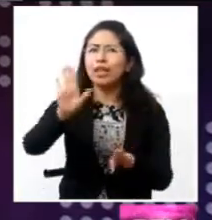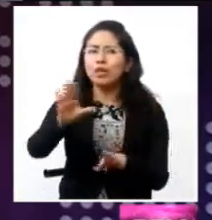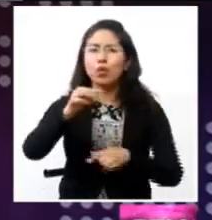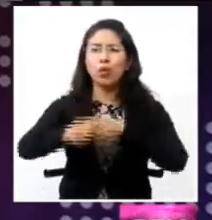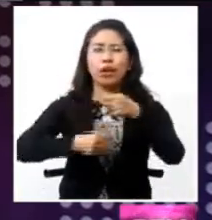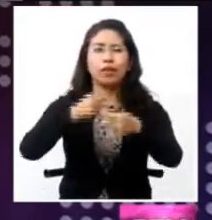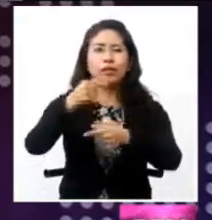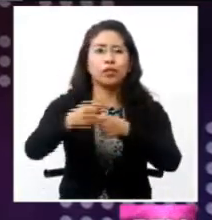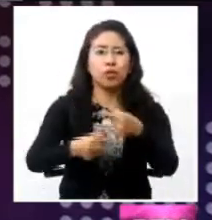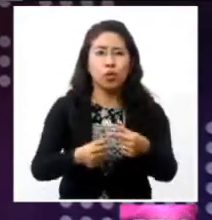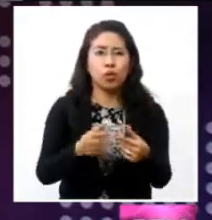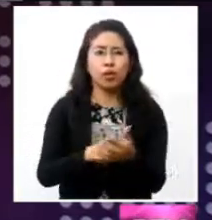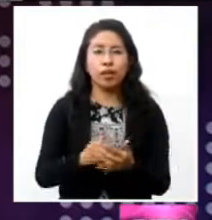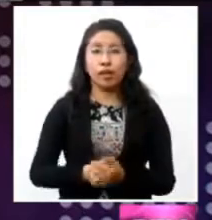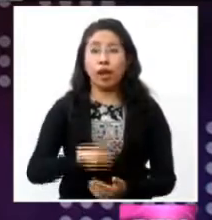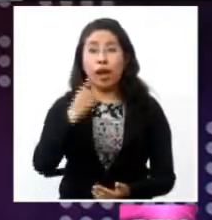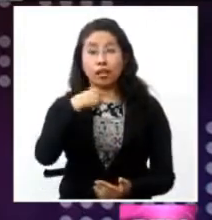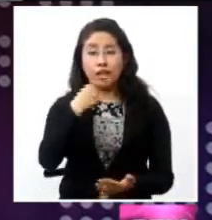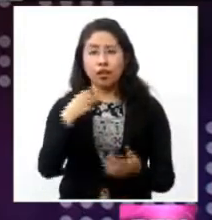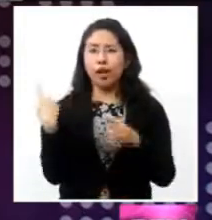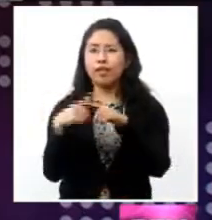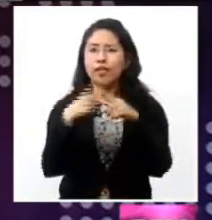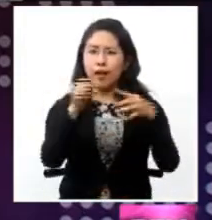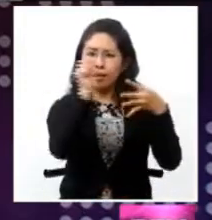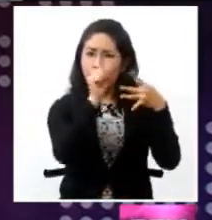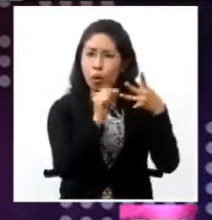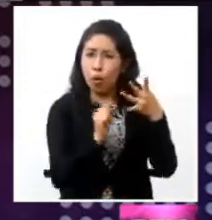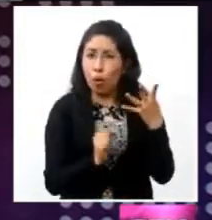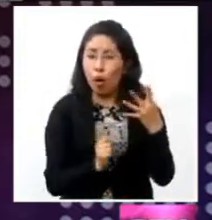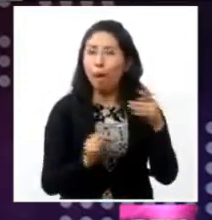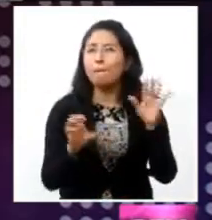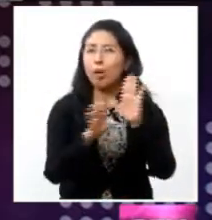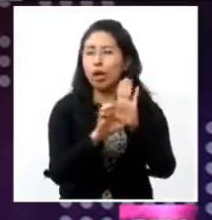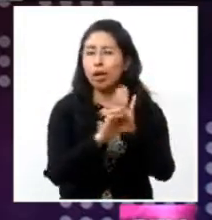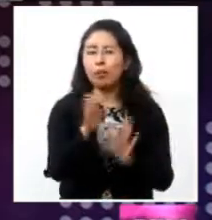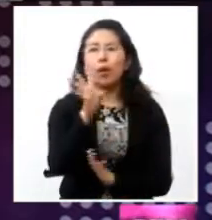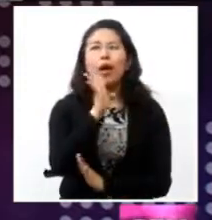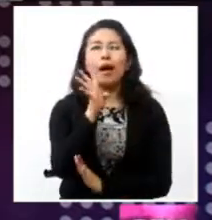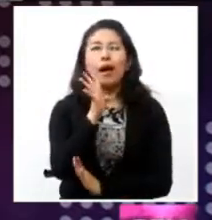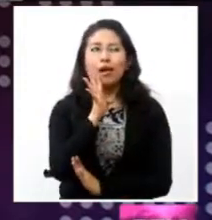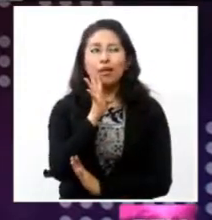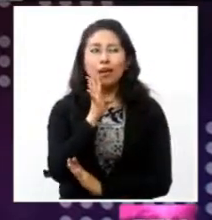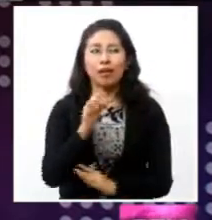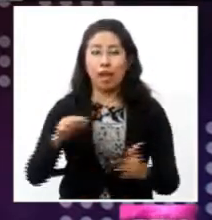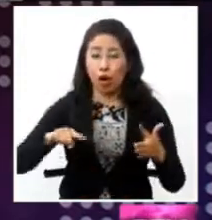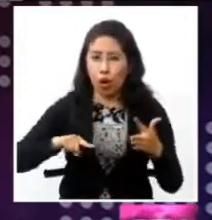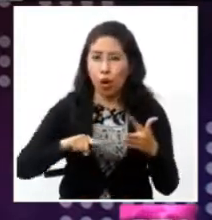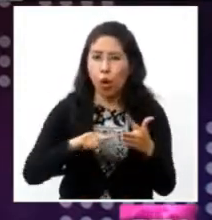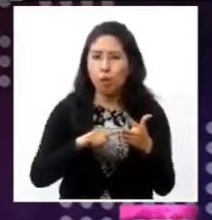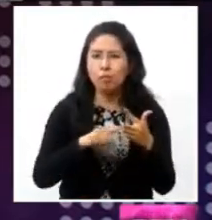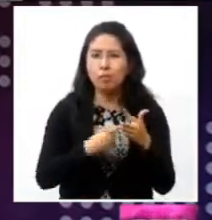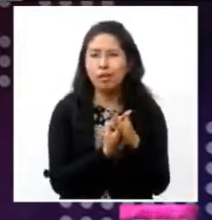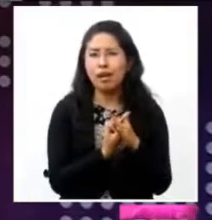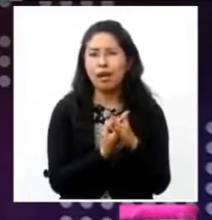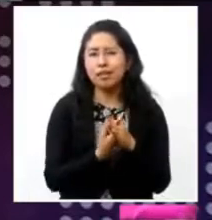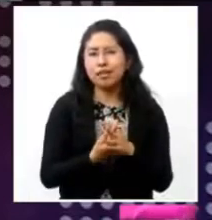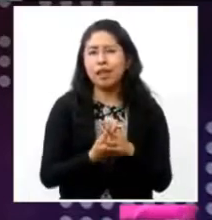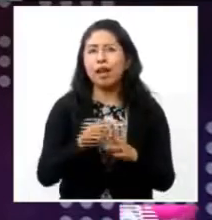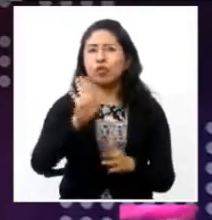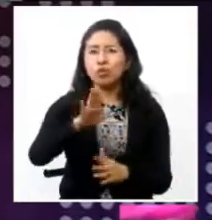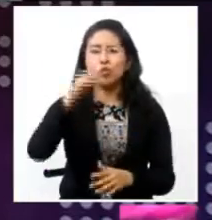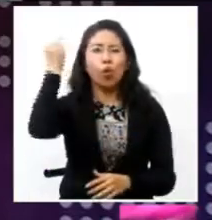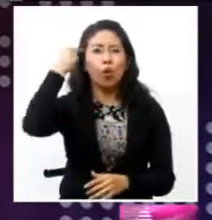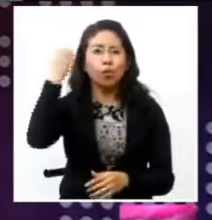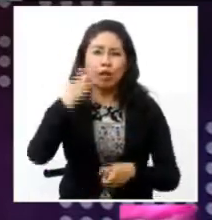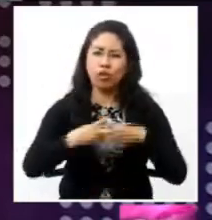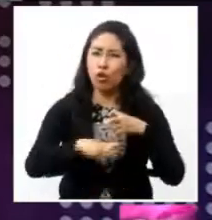gestión, y ha destacado distintos puntos. Por ejemplo, mencionar el arranque en pleno conflicto, en una